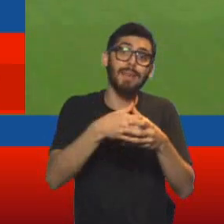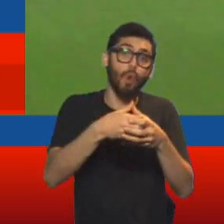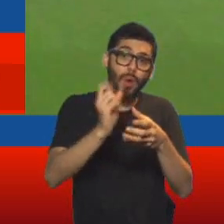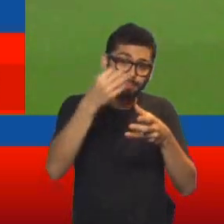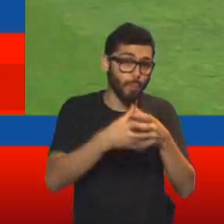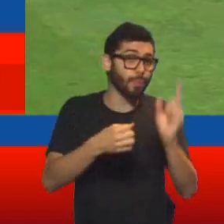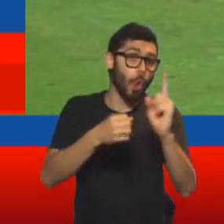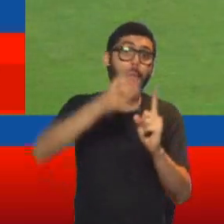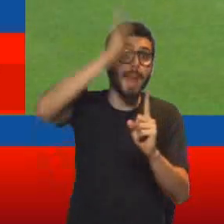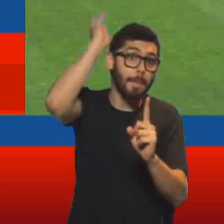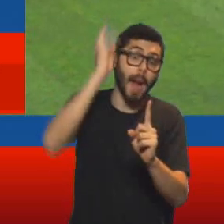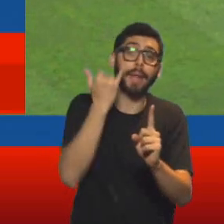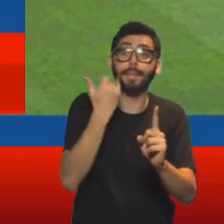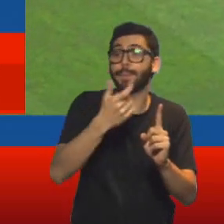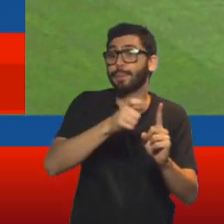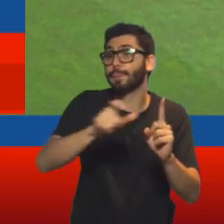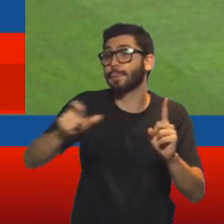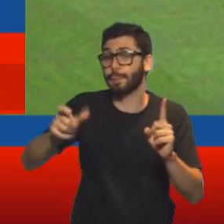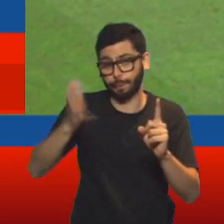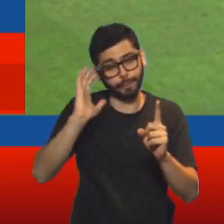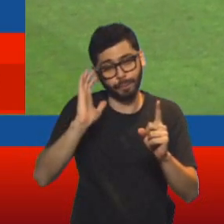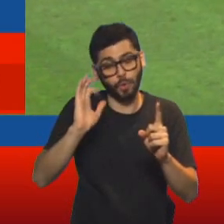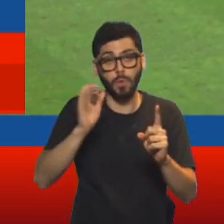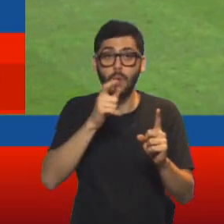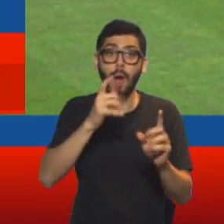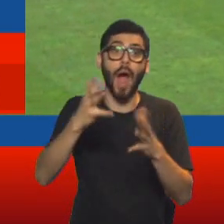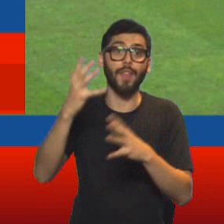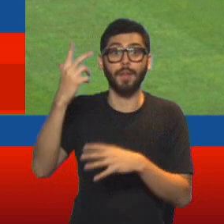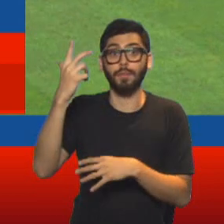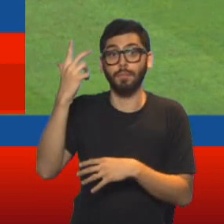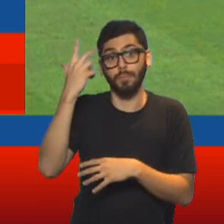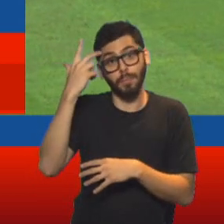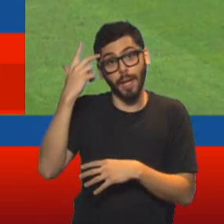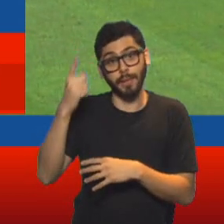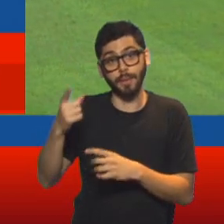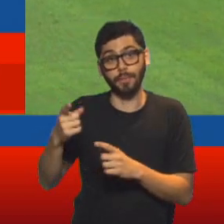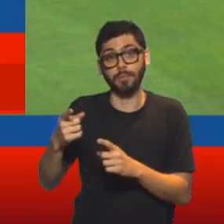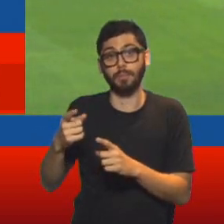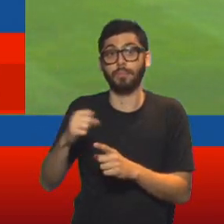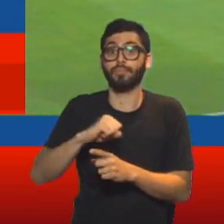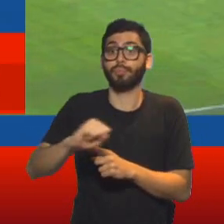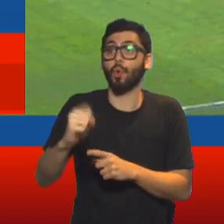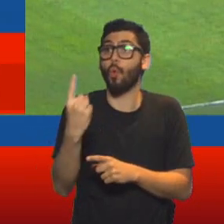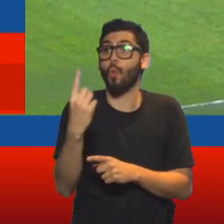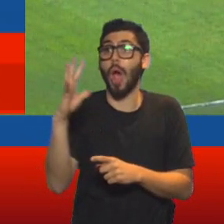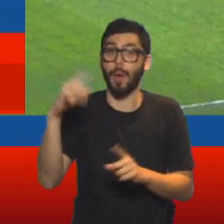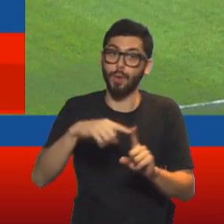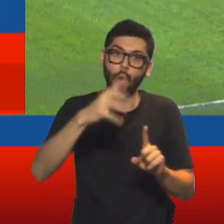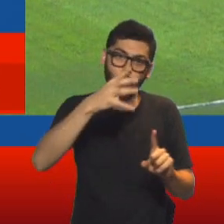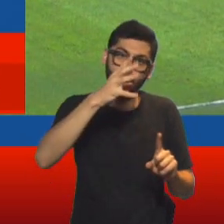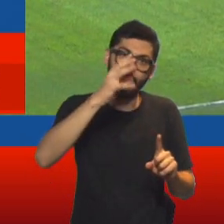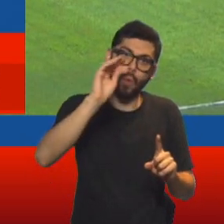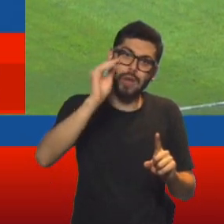tiene tanto para tirar sin Messi, ¿no? Pero no goleó casi más que un solo resultado y Brasil ha goleado en algunos partidos.